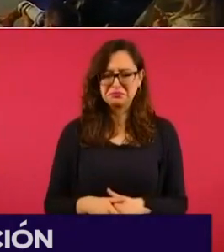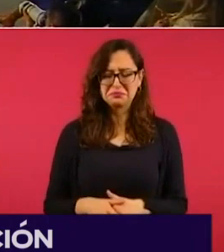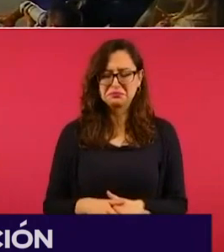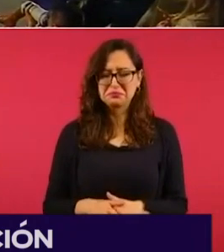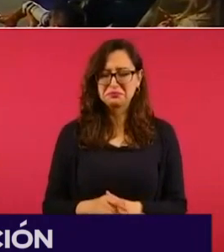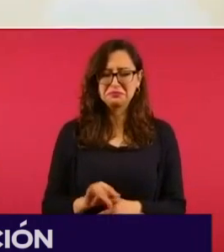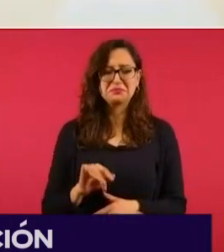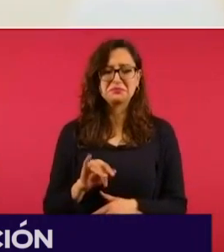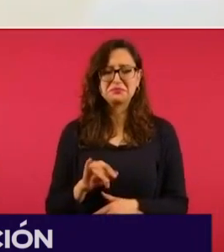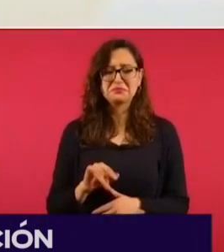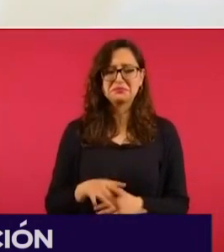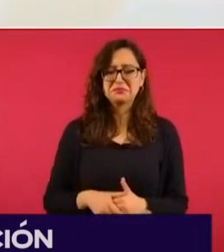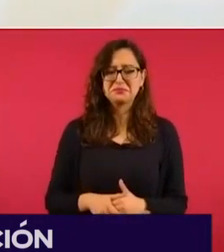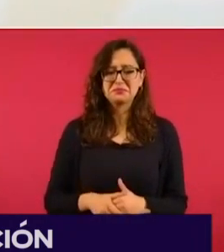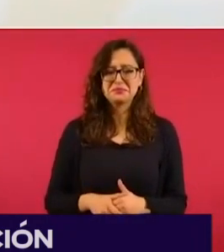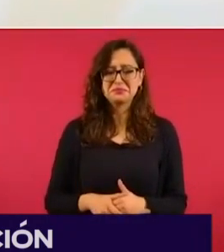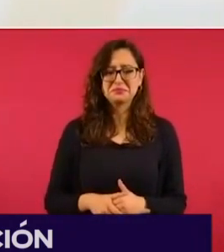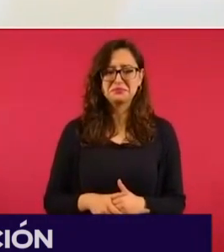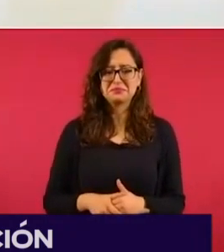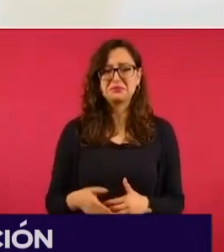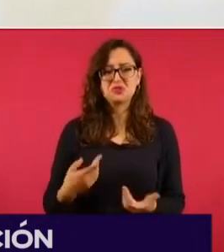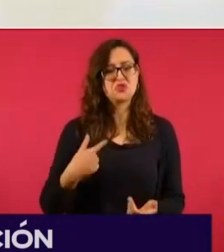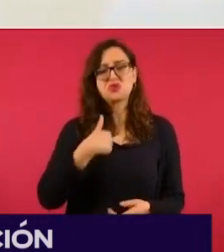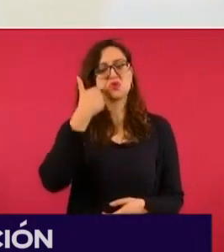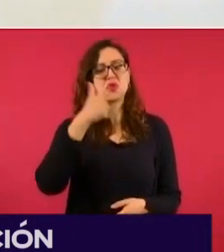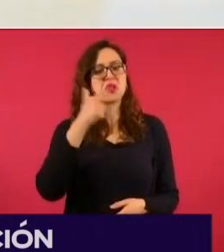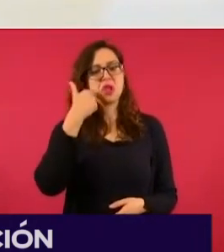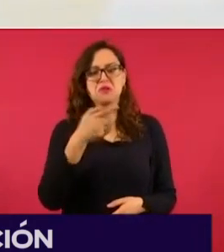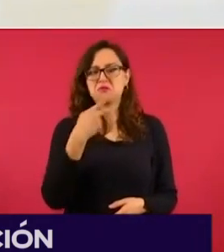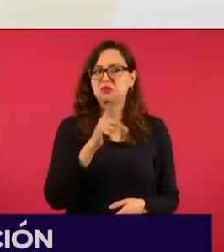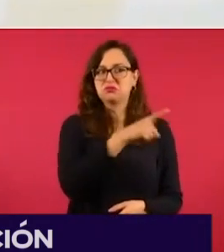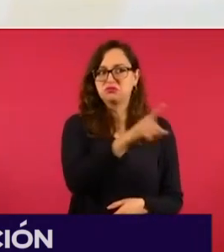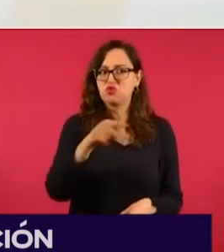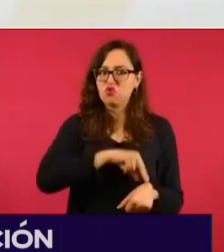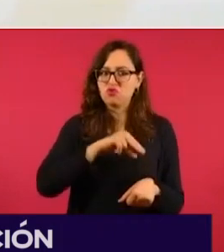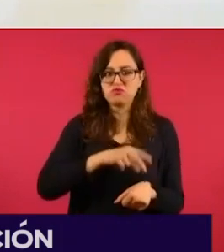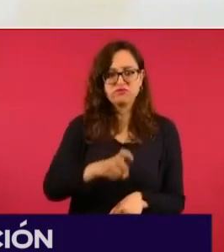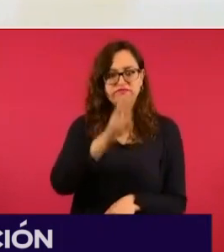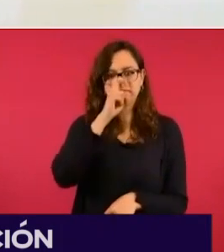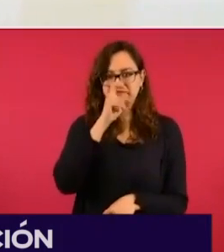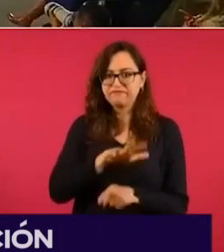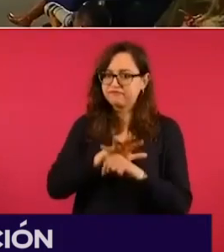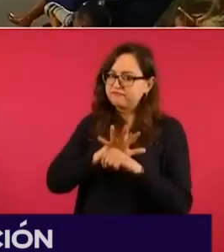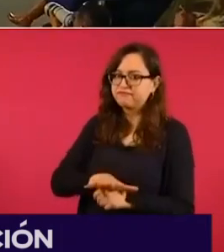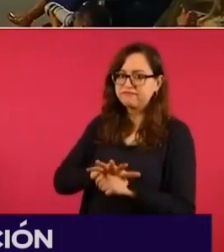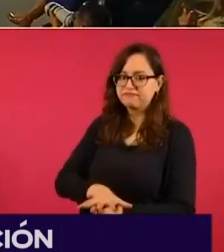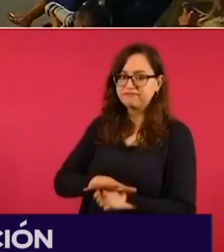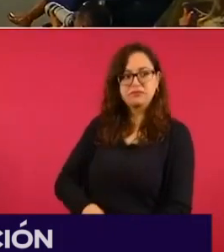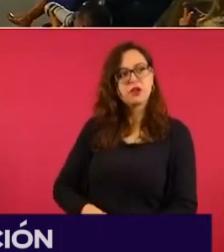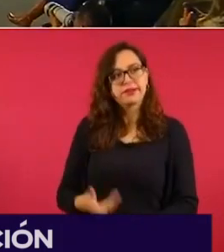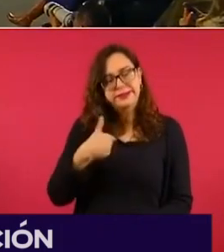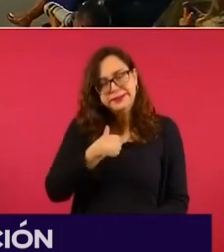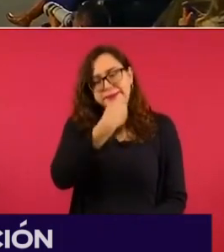en conferencia de prensa El mandatario federal Consideró que la información que se extrajo fue hecha por una agencia extranjera pues